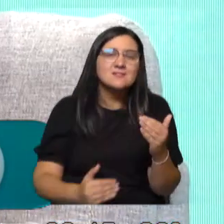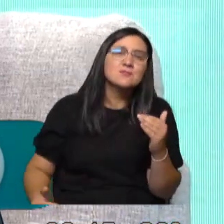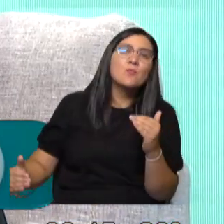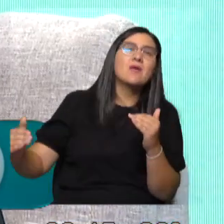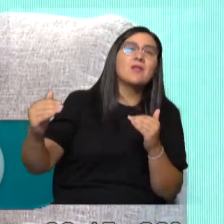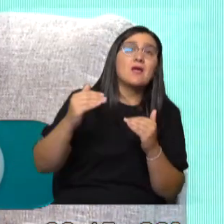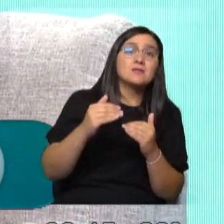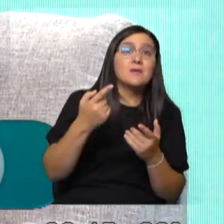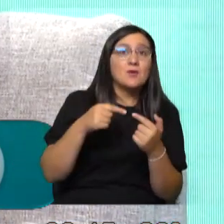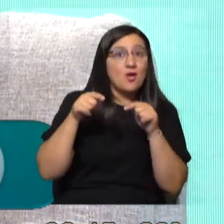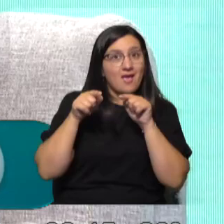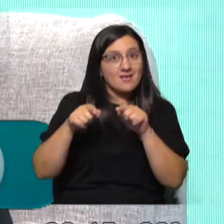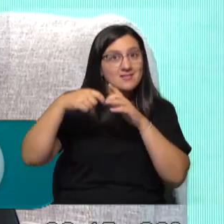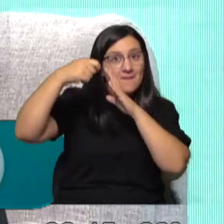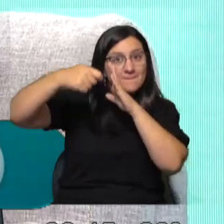No obstante, esta película,